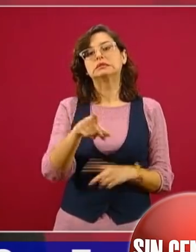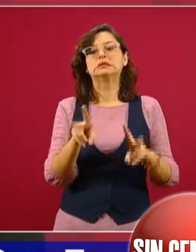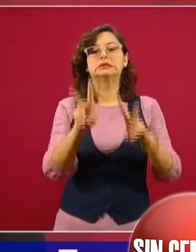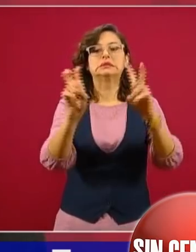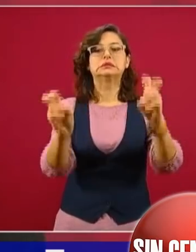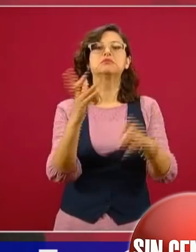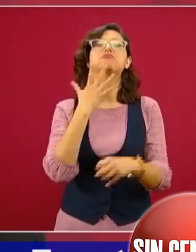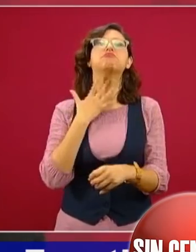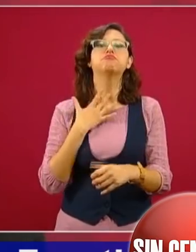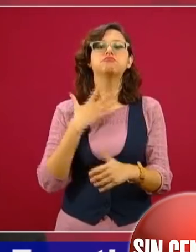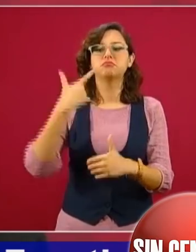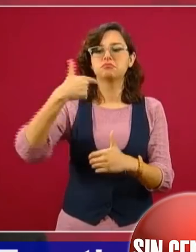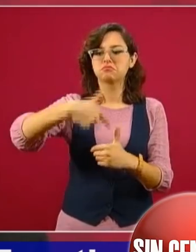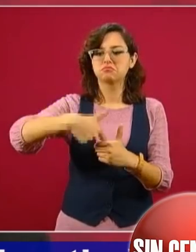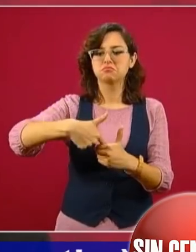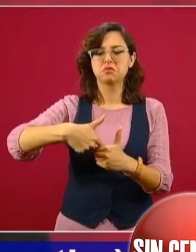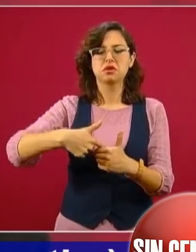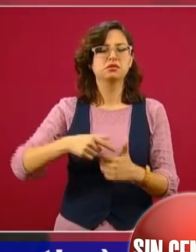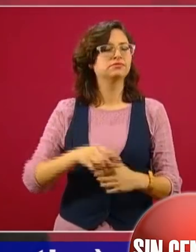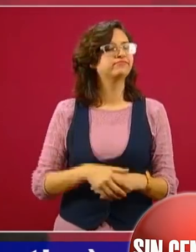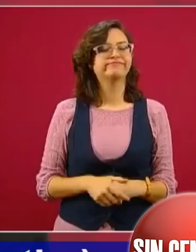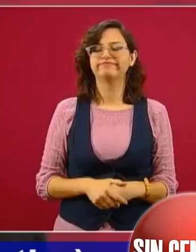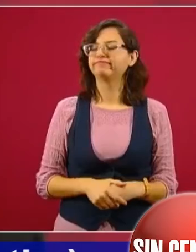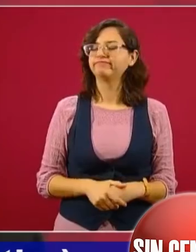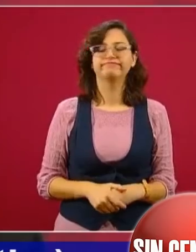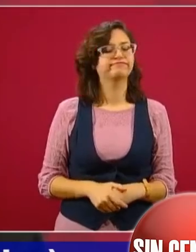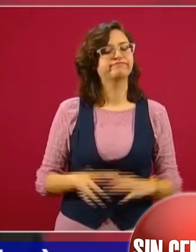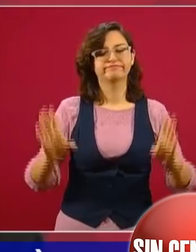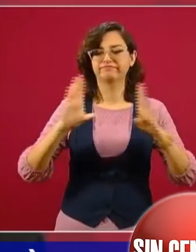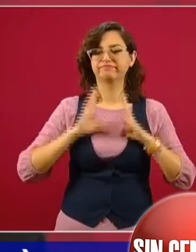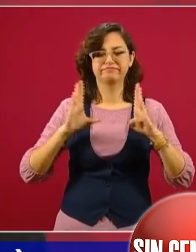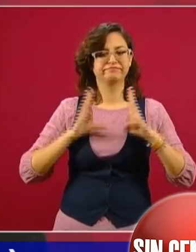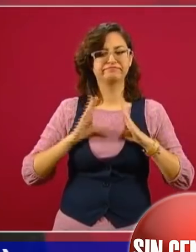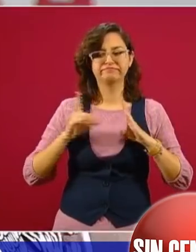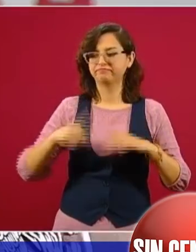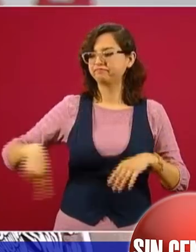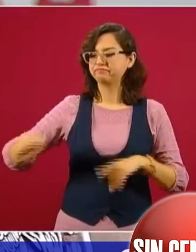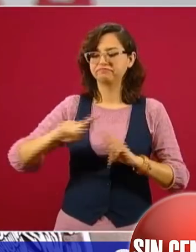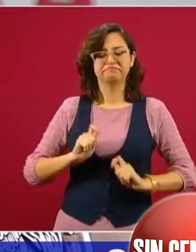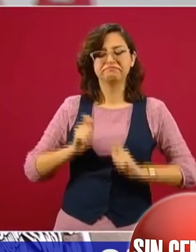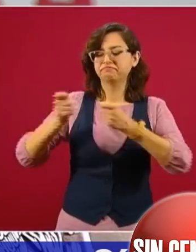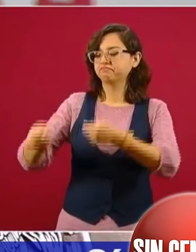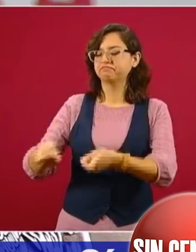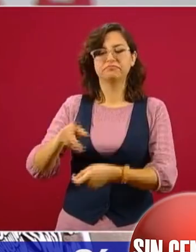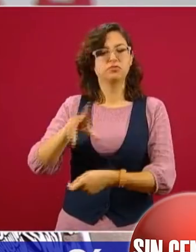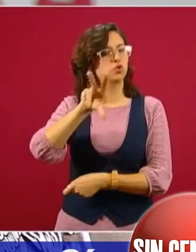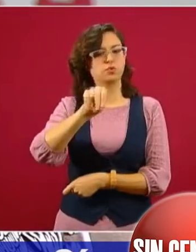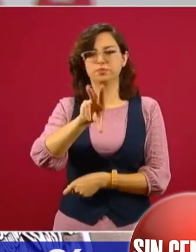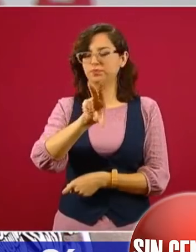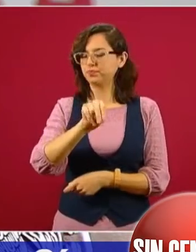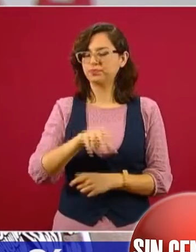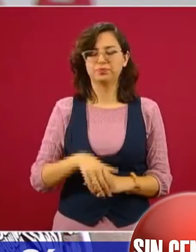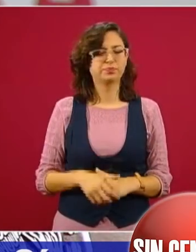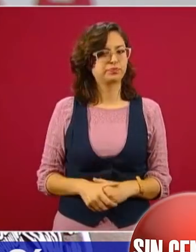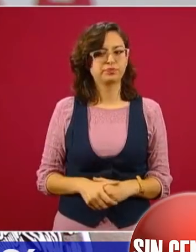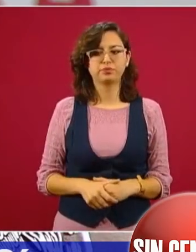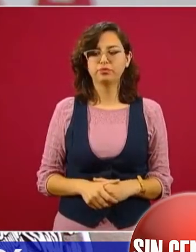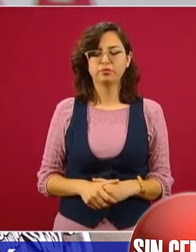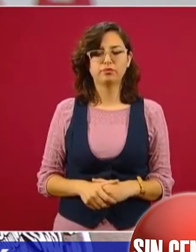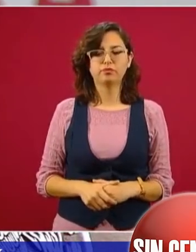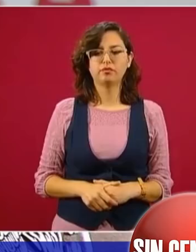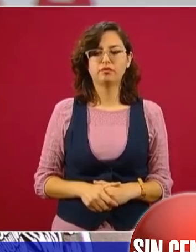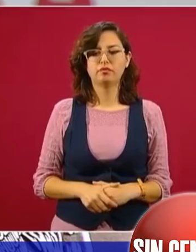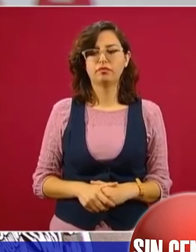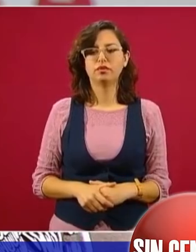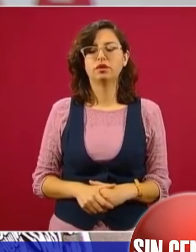gasolineras, no va el ejército a actuar en esto, no se va a ocupar de esto. Hay